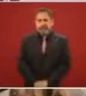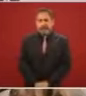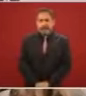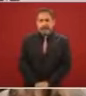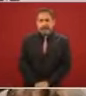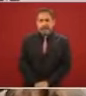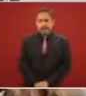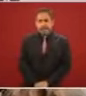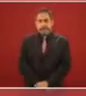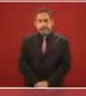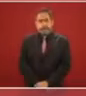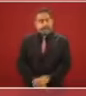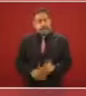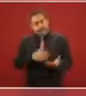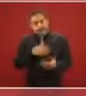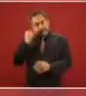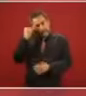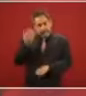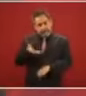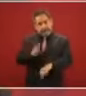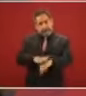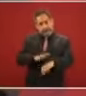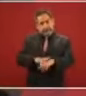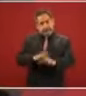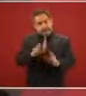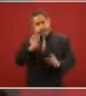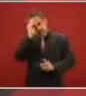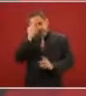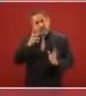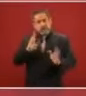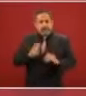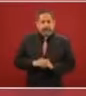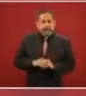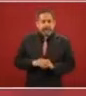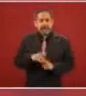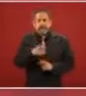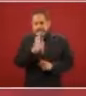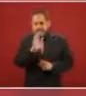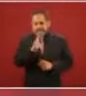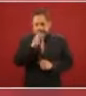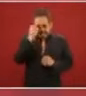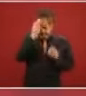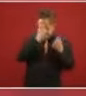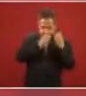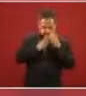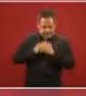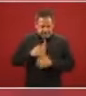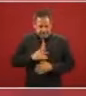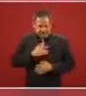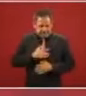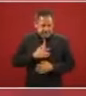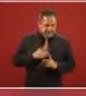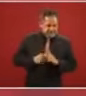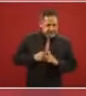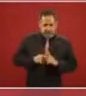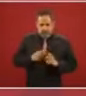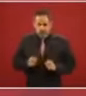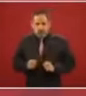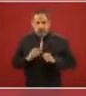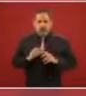Es muy buena tu observación. Mira, se analizó esa